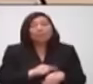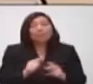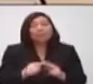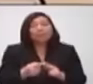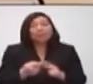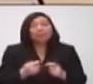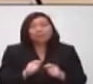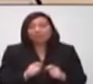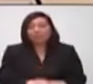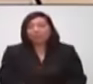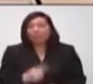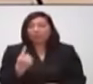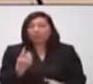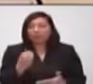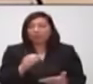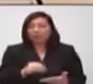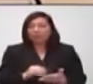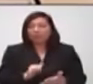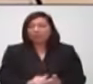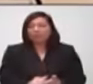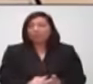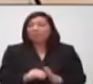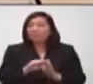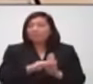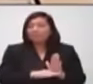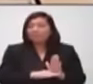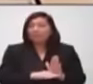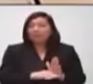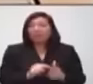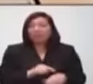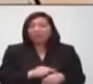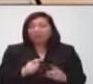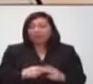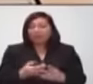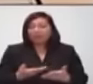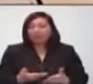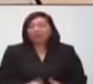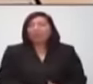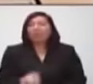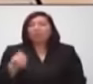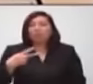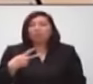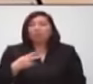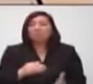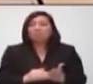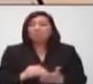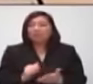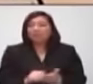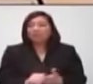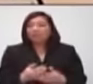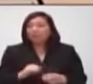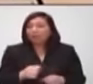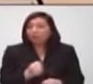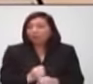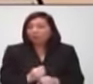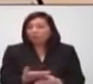de la explotación de la sección 1 de la concesión, menores ingresos por la demora en el inicio de la explotación de la sección 2, mayores costos por la ejecución de